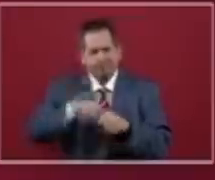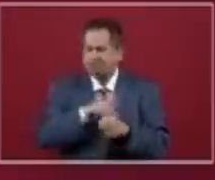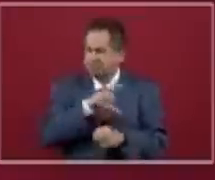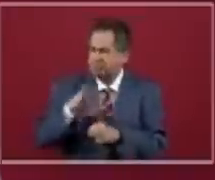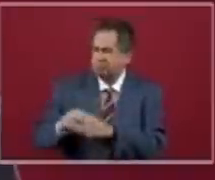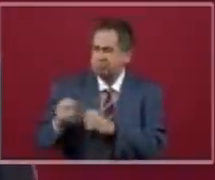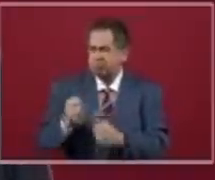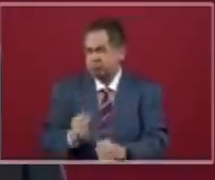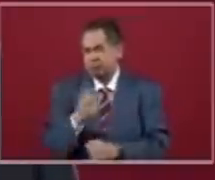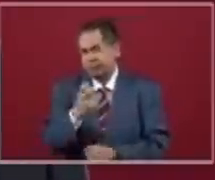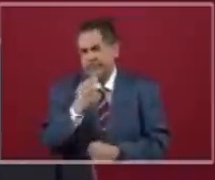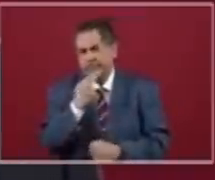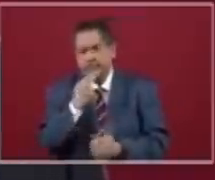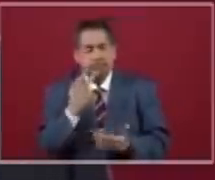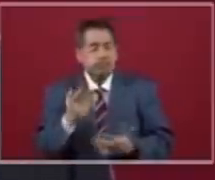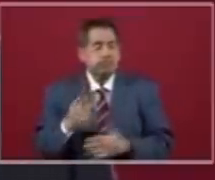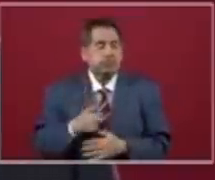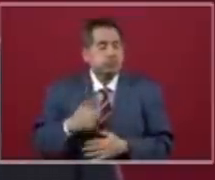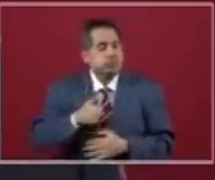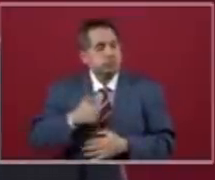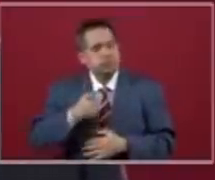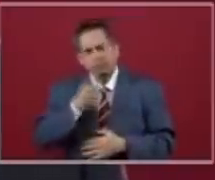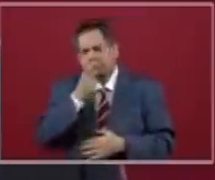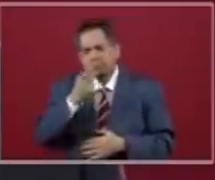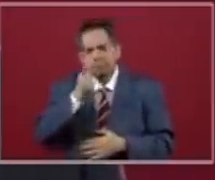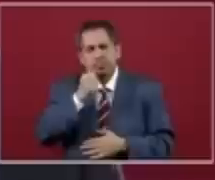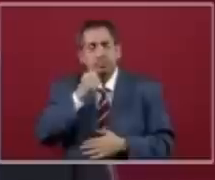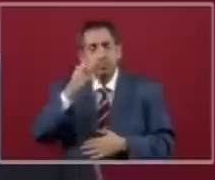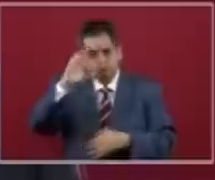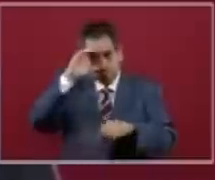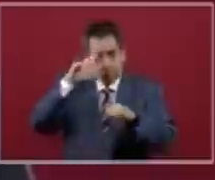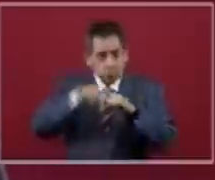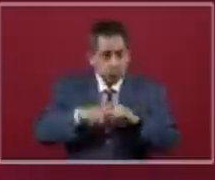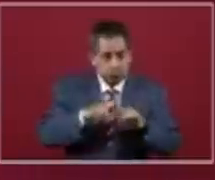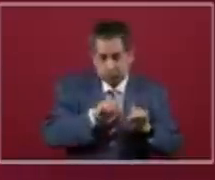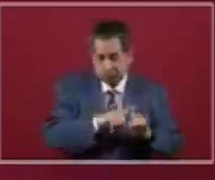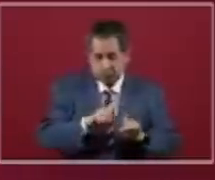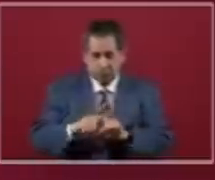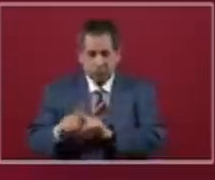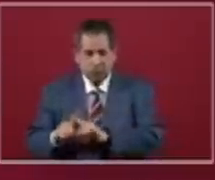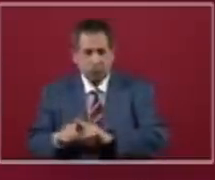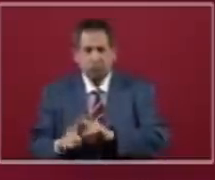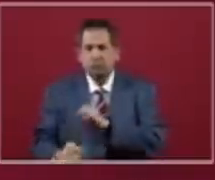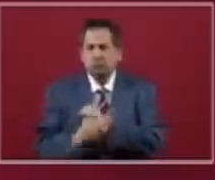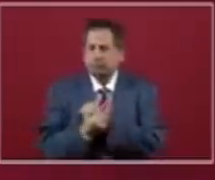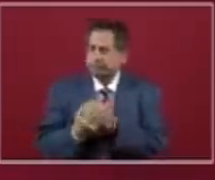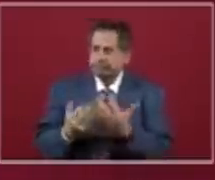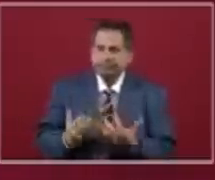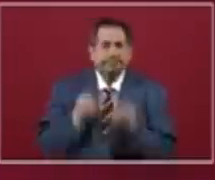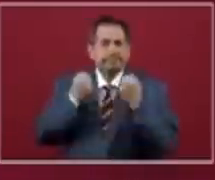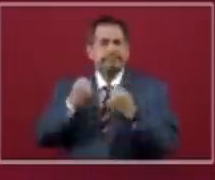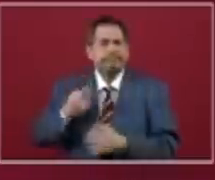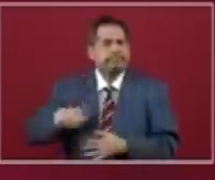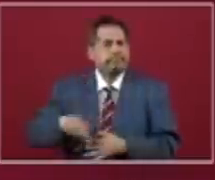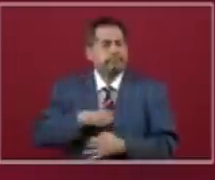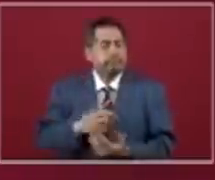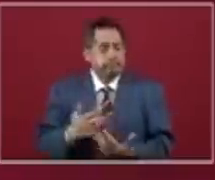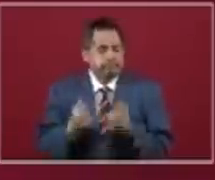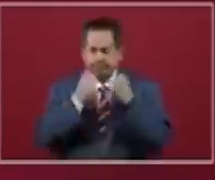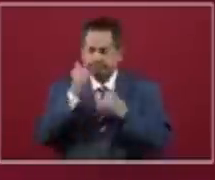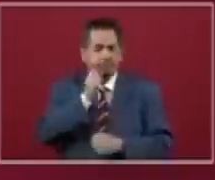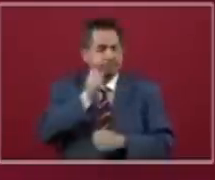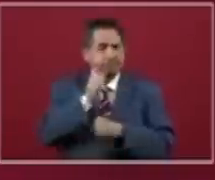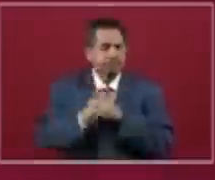dicho que las culturas nos han salvado